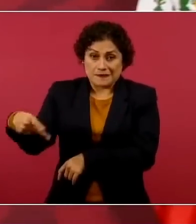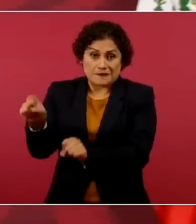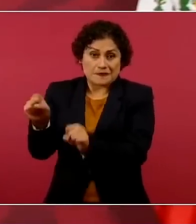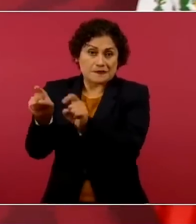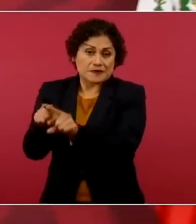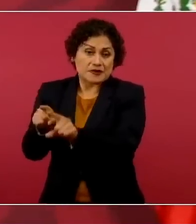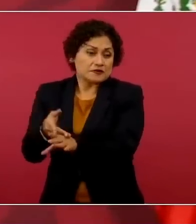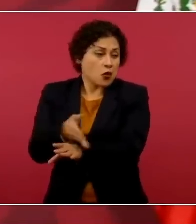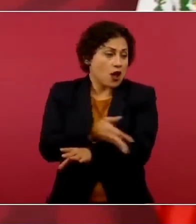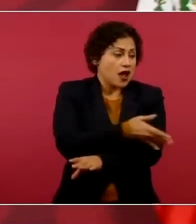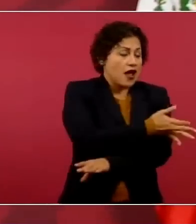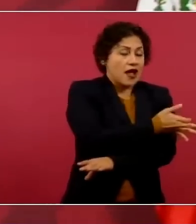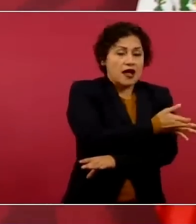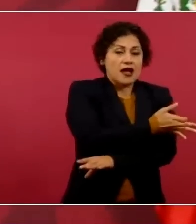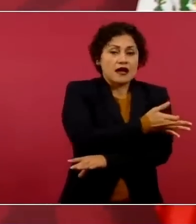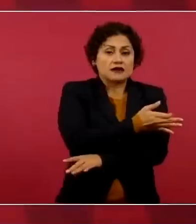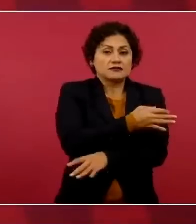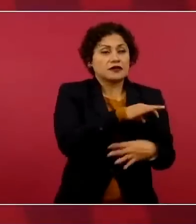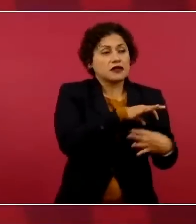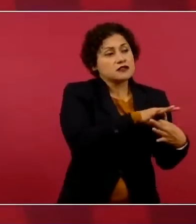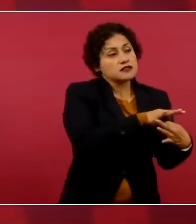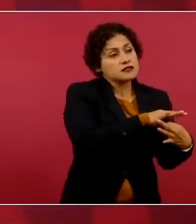de amigos,